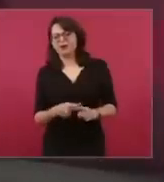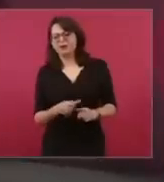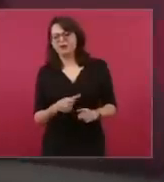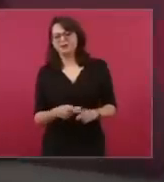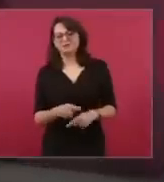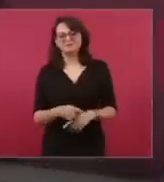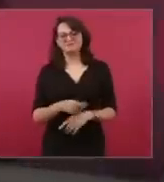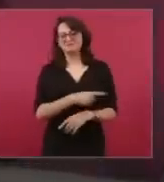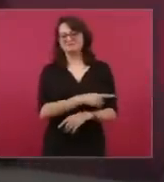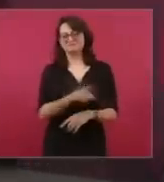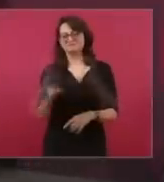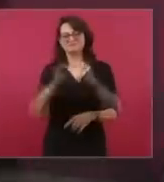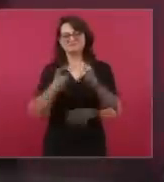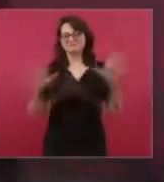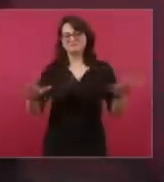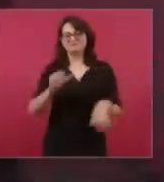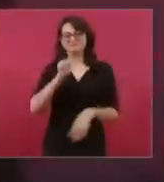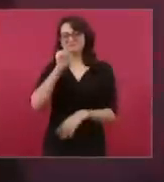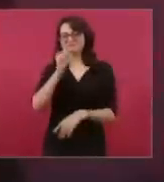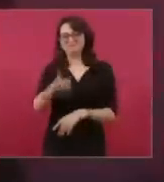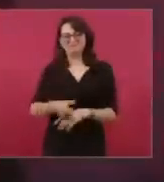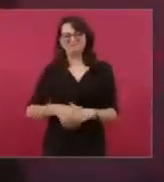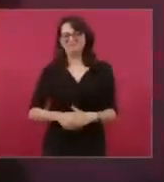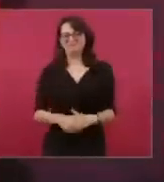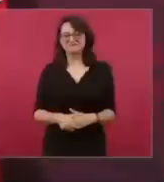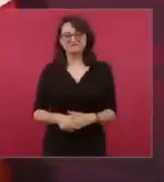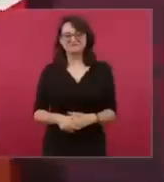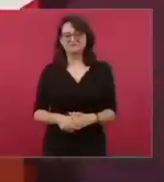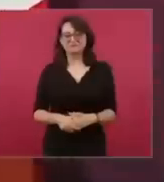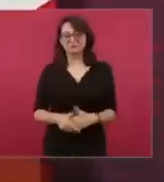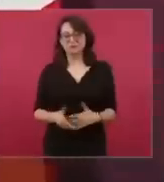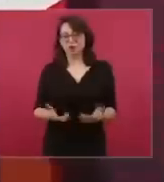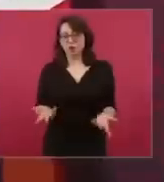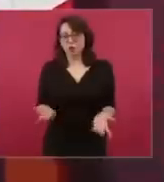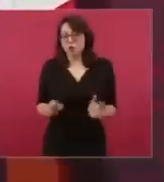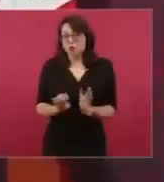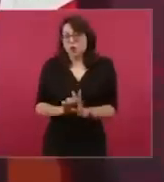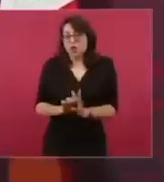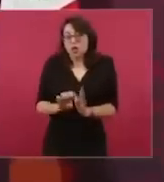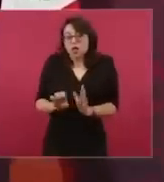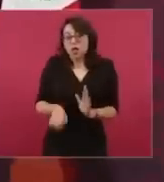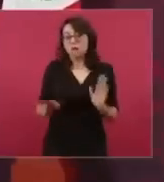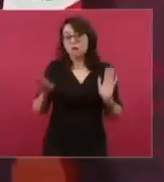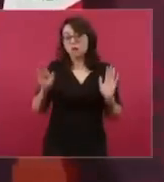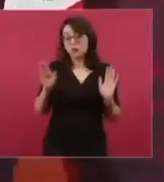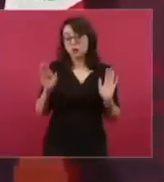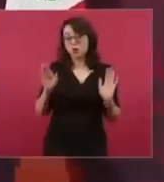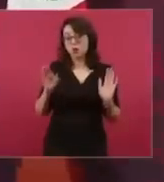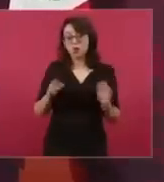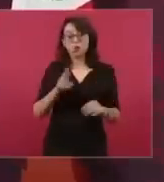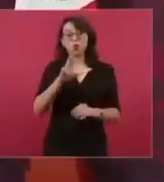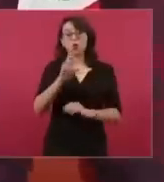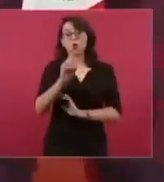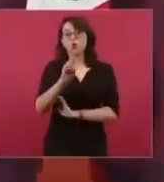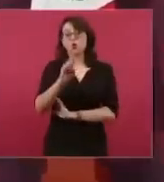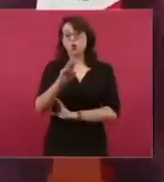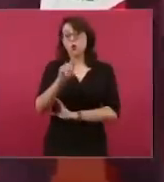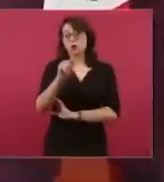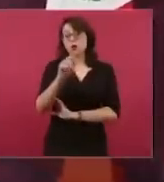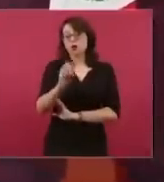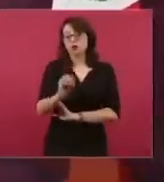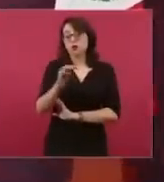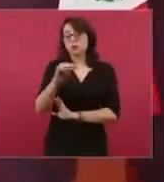¿No han hecho el estudio? ¿No han ido a preguntarle a Roberto Madrazo si tenía algo que ver